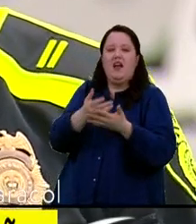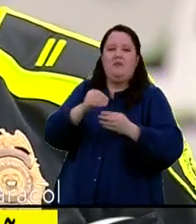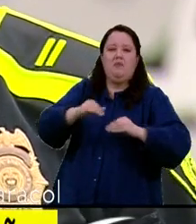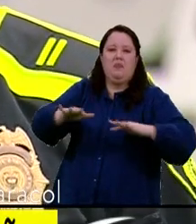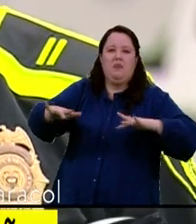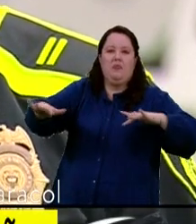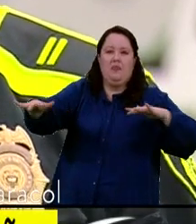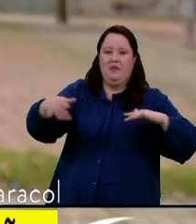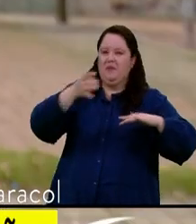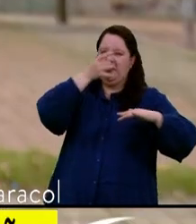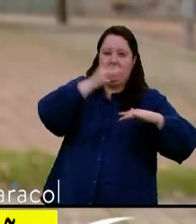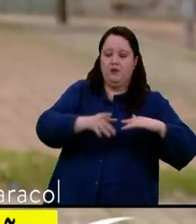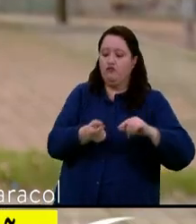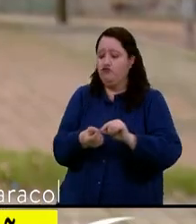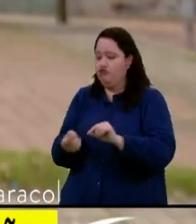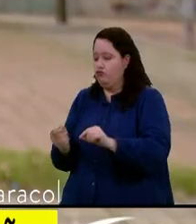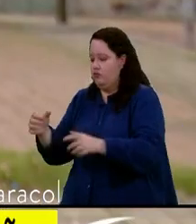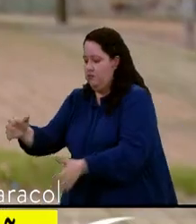negras